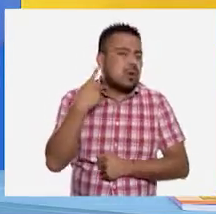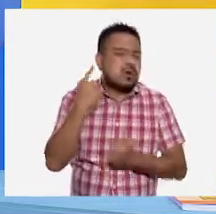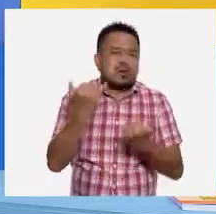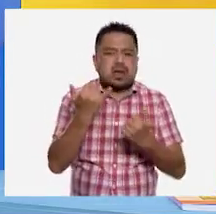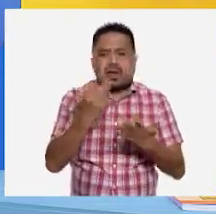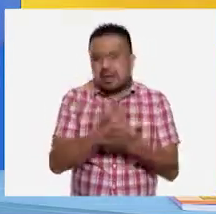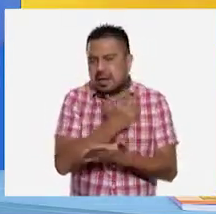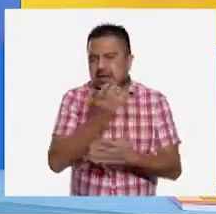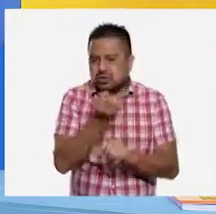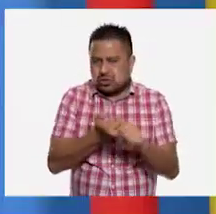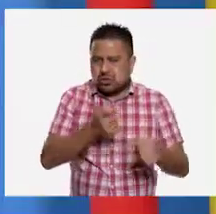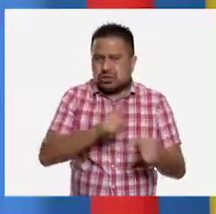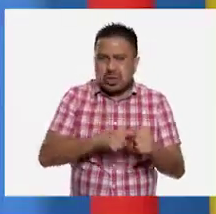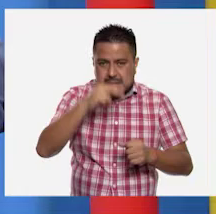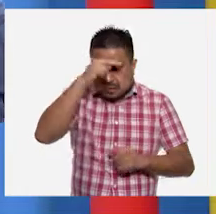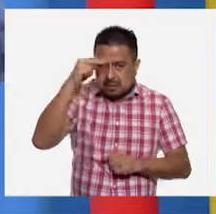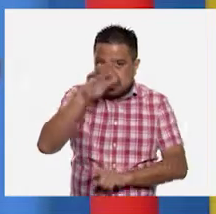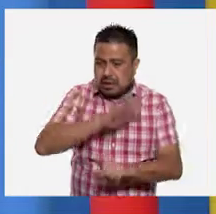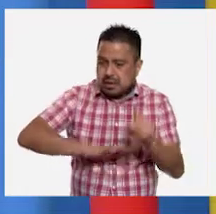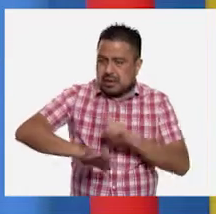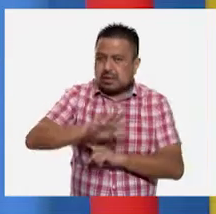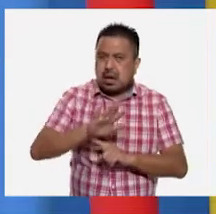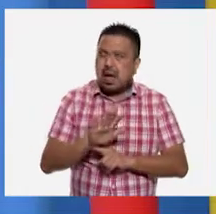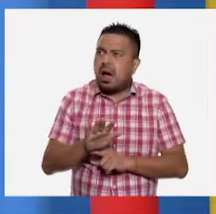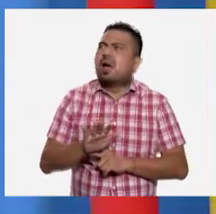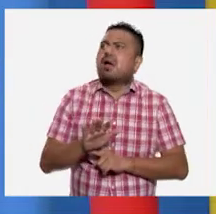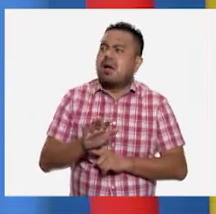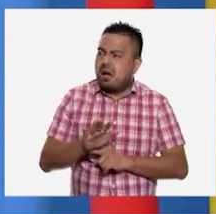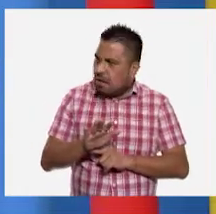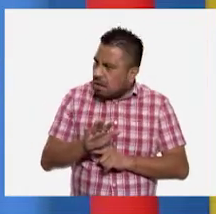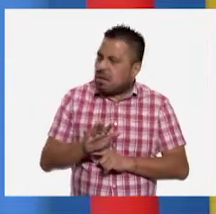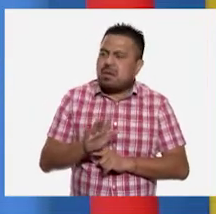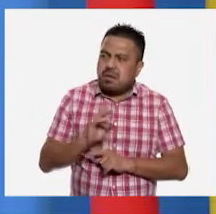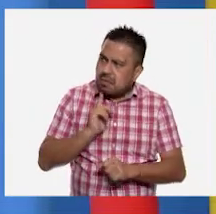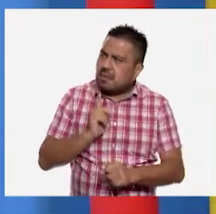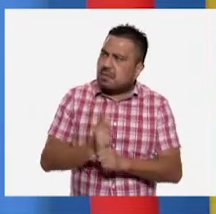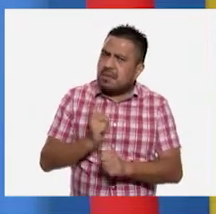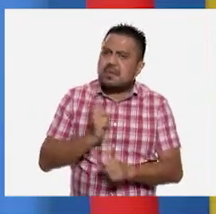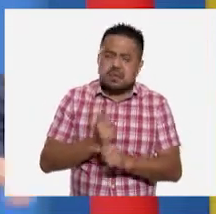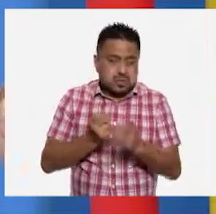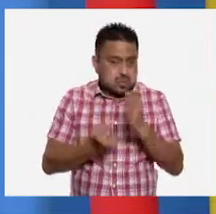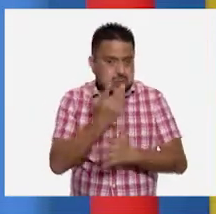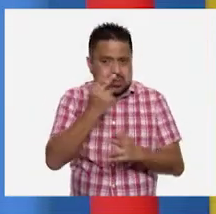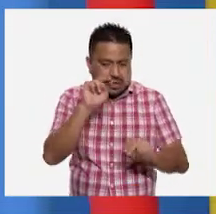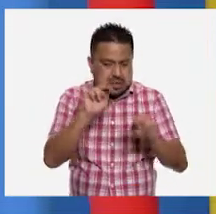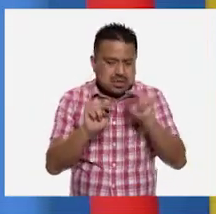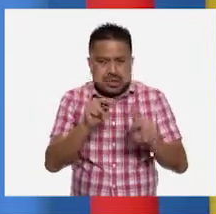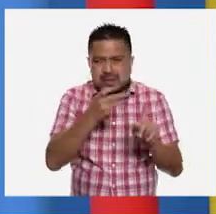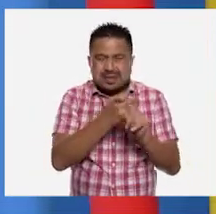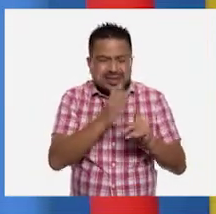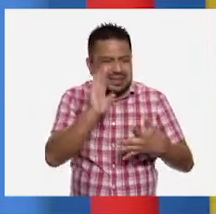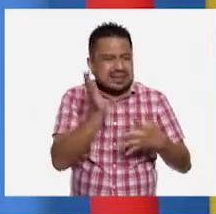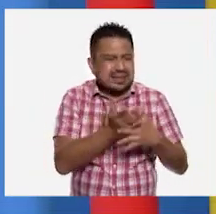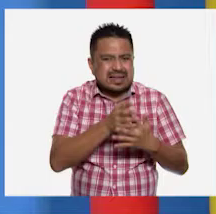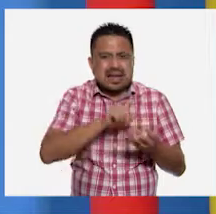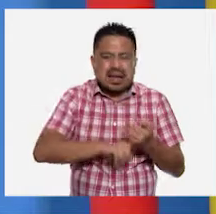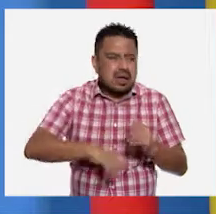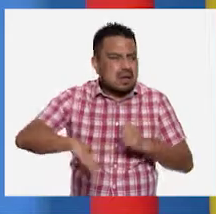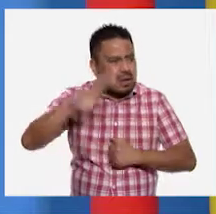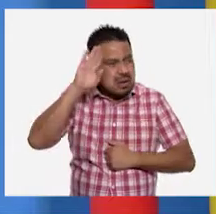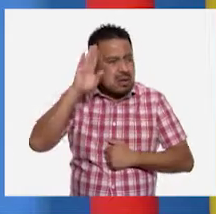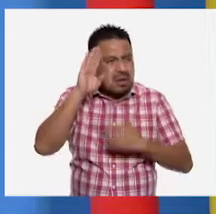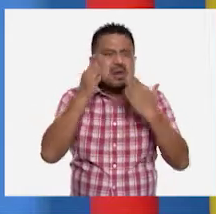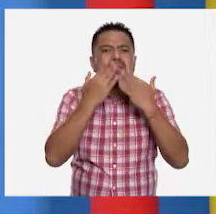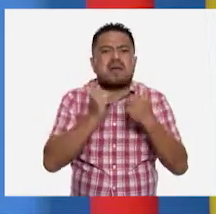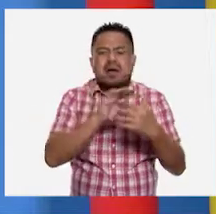la sociedad mexicana en general. Ah, vaya, ahora veo. Esta nueva clase media tenía pensamientos que no estaban